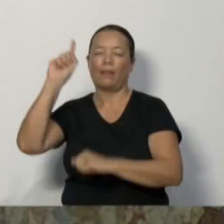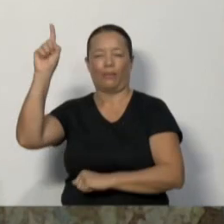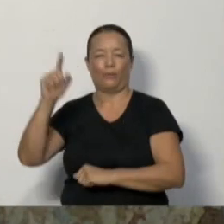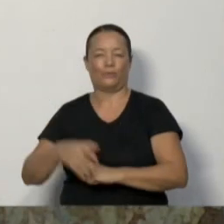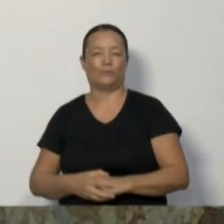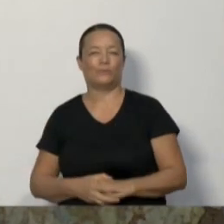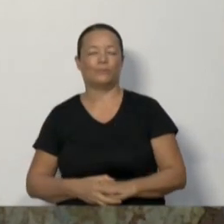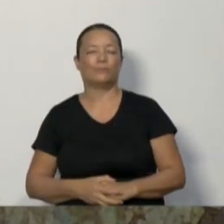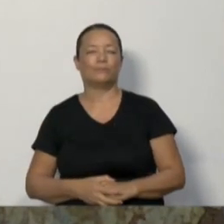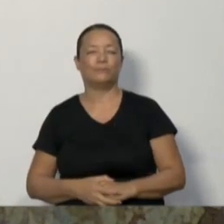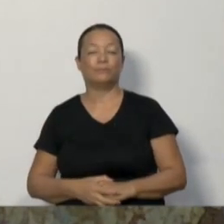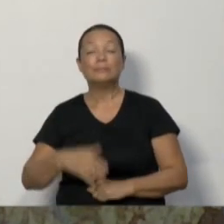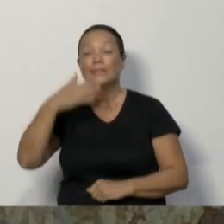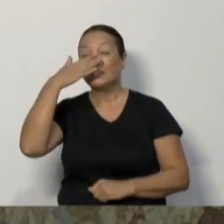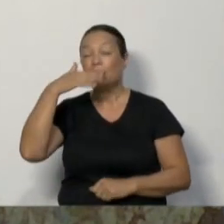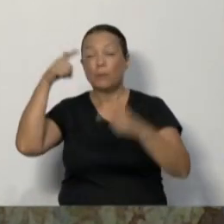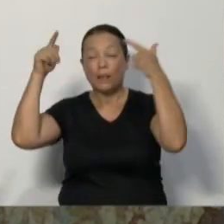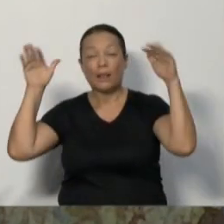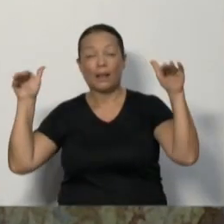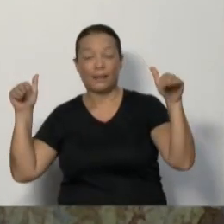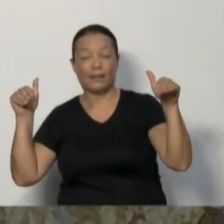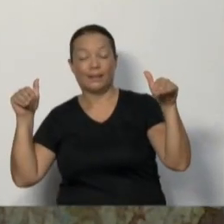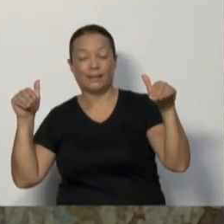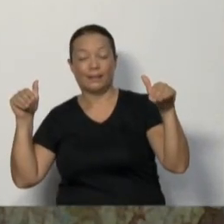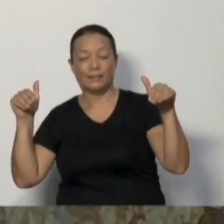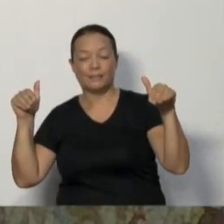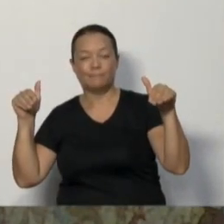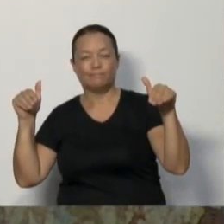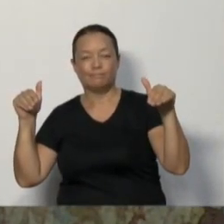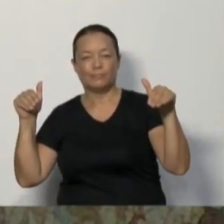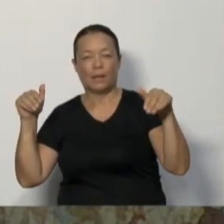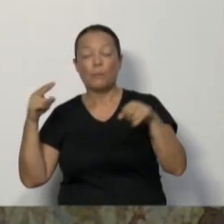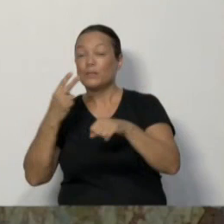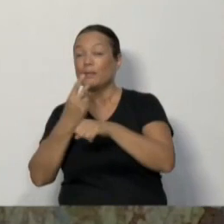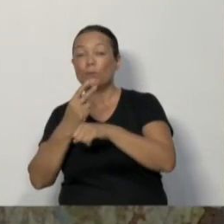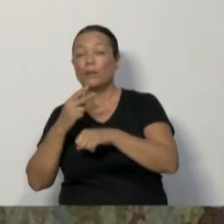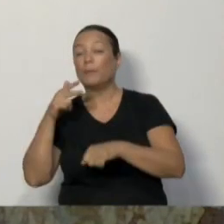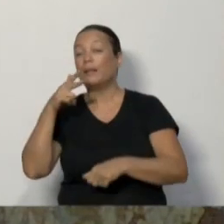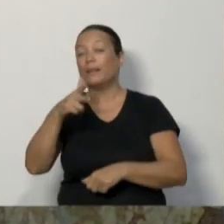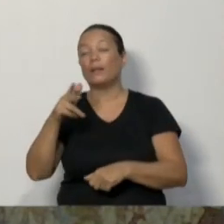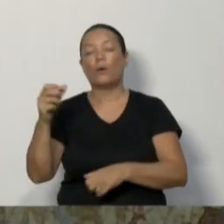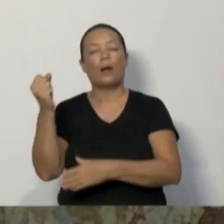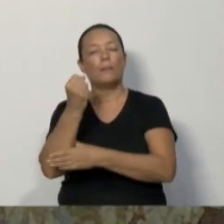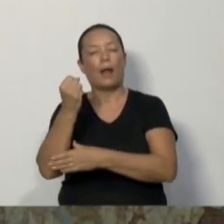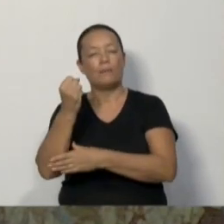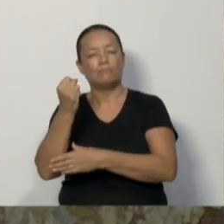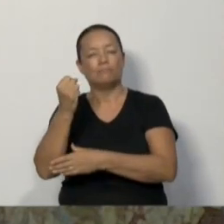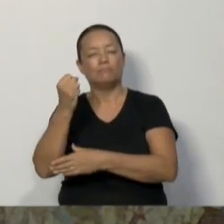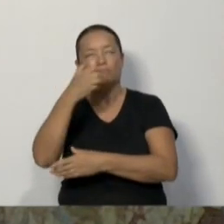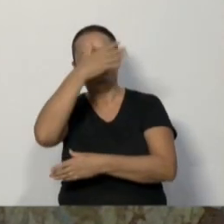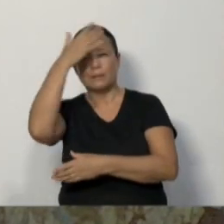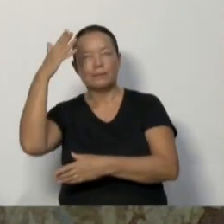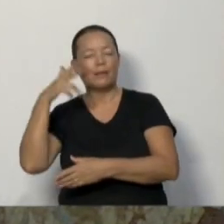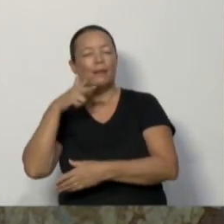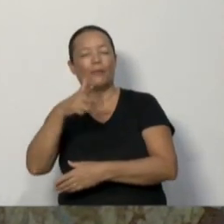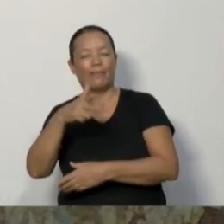su hijo. Luego el ángel del Señor llamó por segunda vez a Abraham desde el